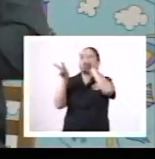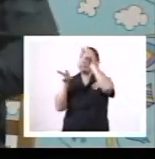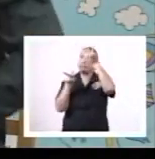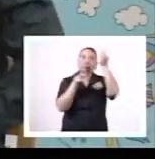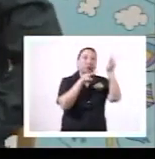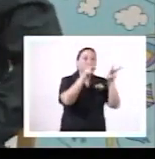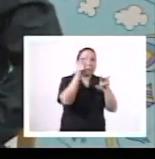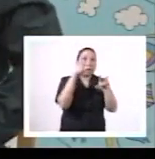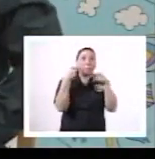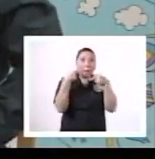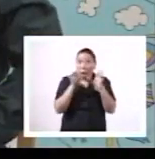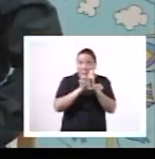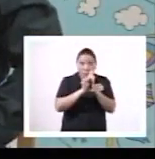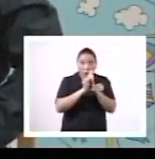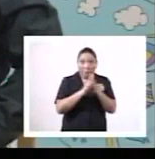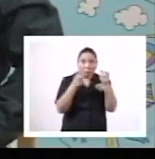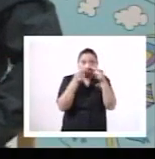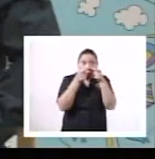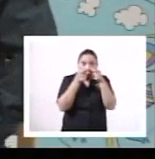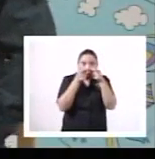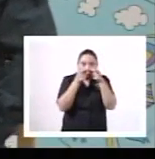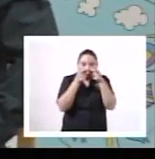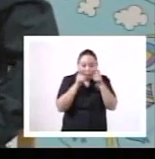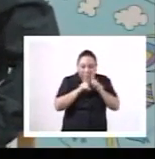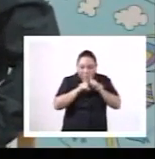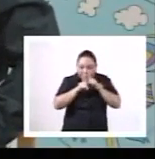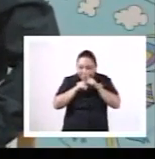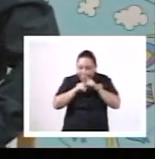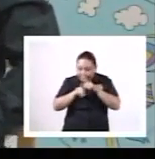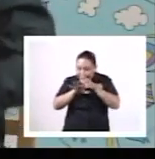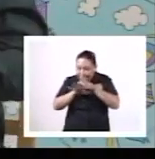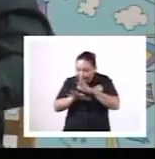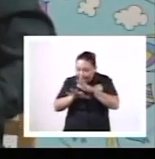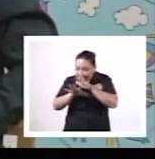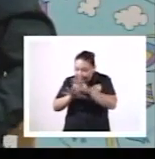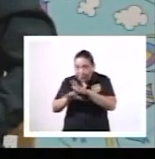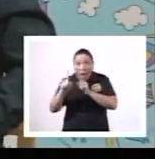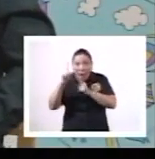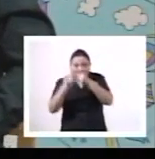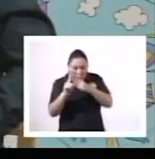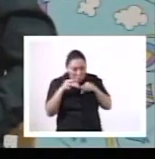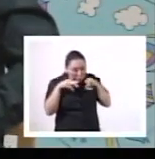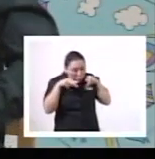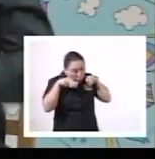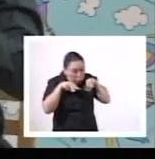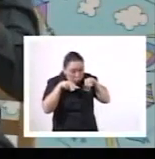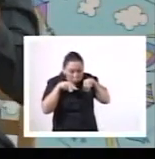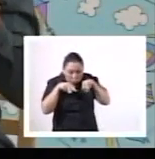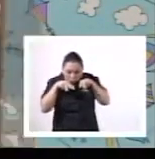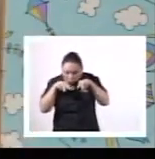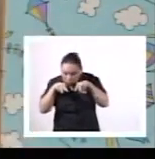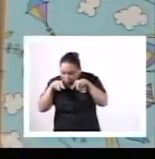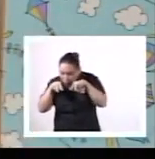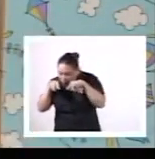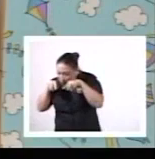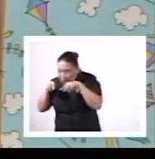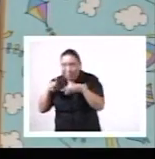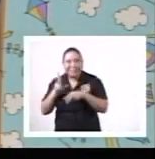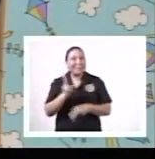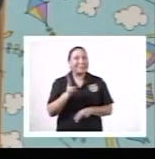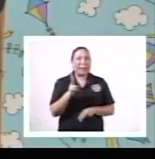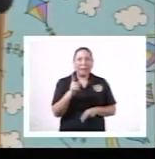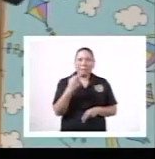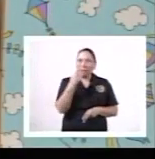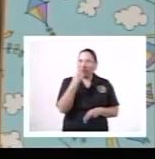quedaba viendo qué era lo que ellas llevaban y hacia dónde iban. Así era aquella niña. Siempre estaba pendiente